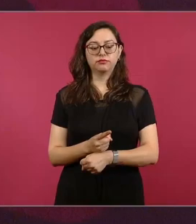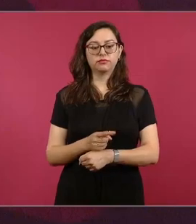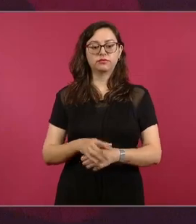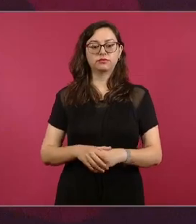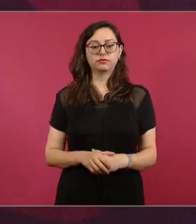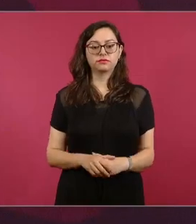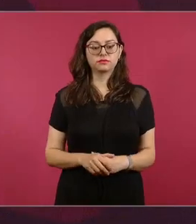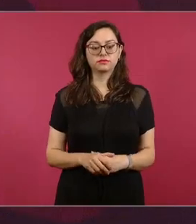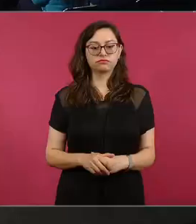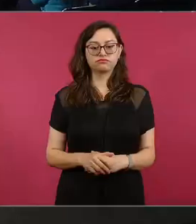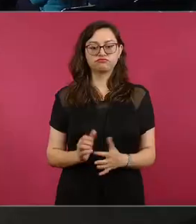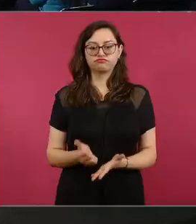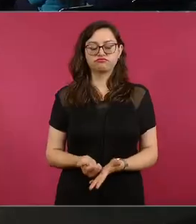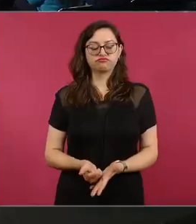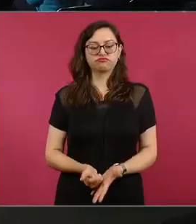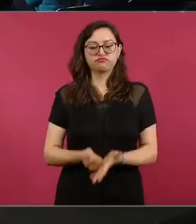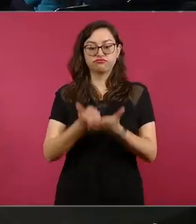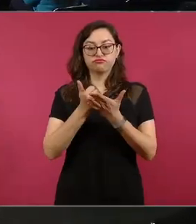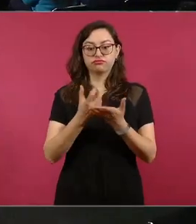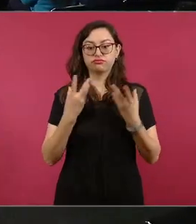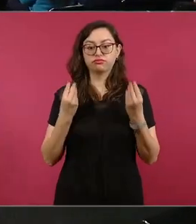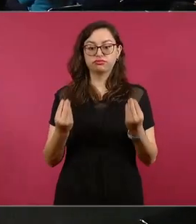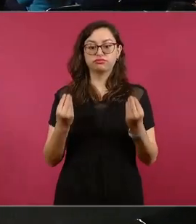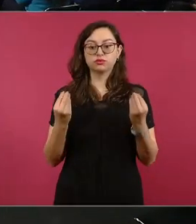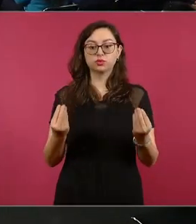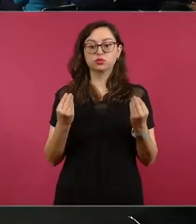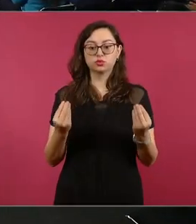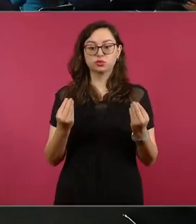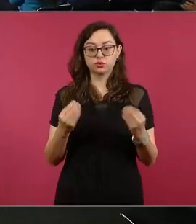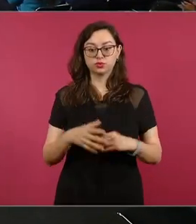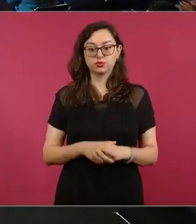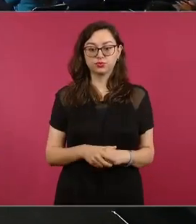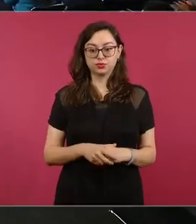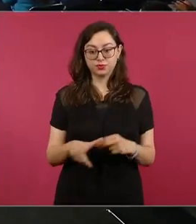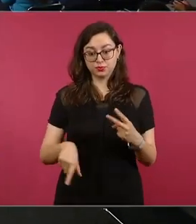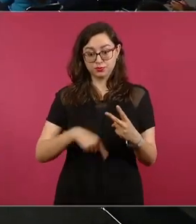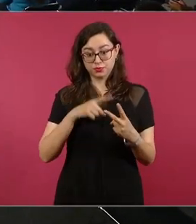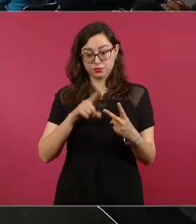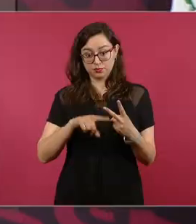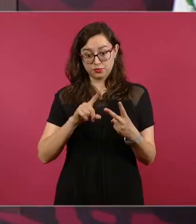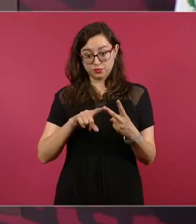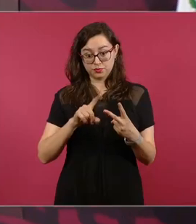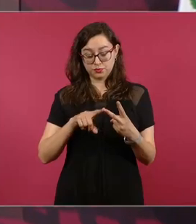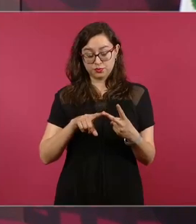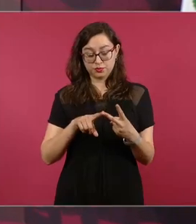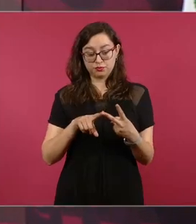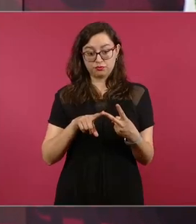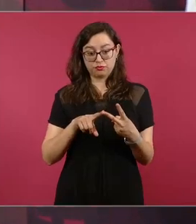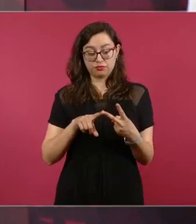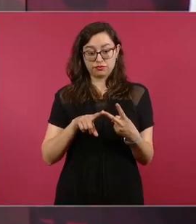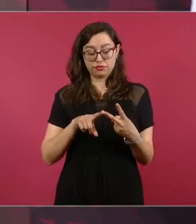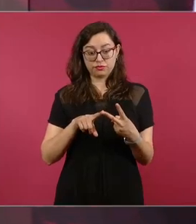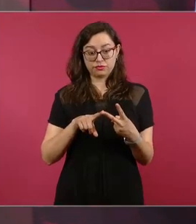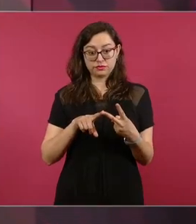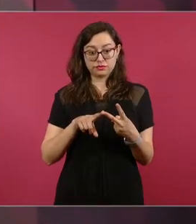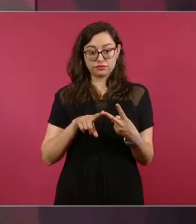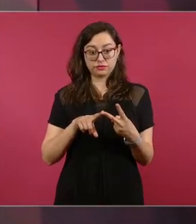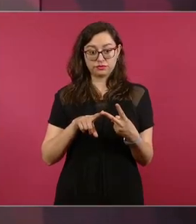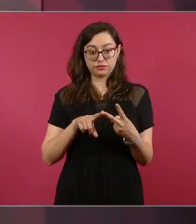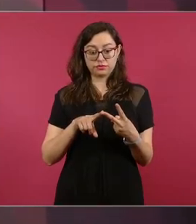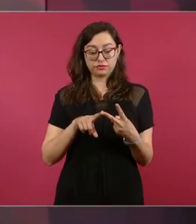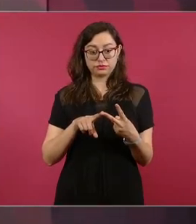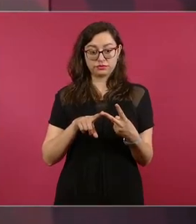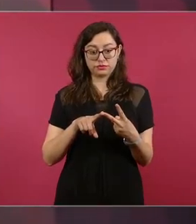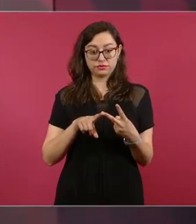Eso nos ha ayudado mucho. Y lo otro que nos ayuda mucho es